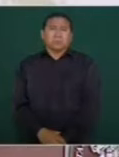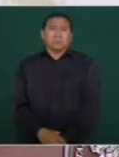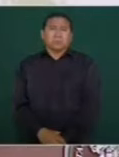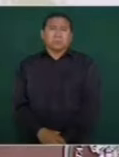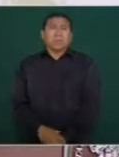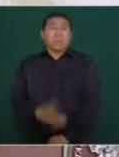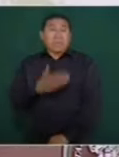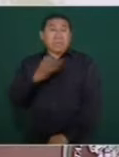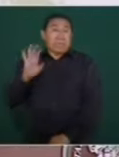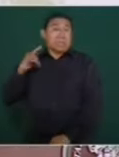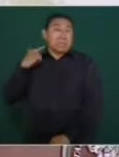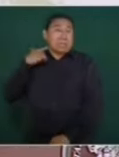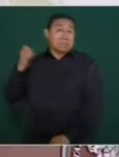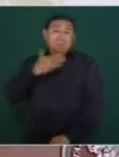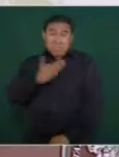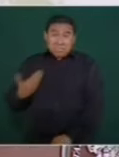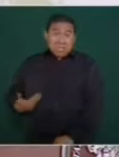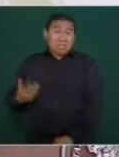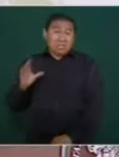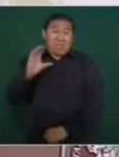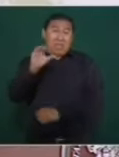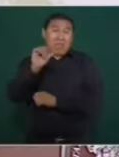el expresidente Calderón,